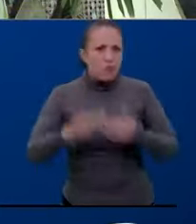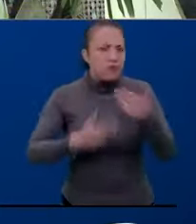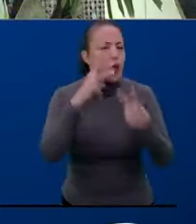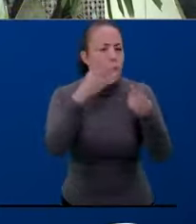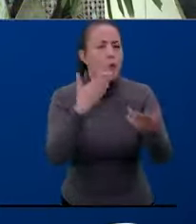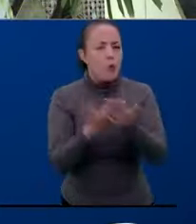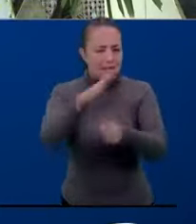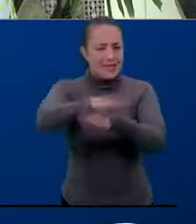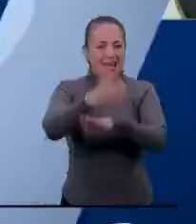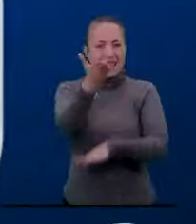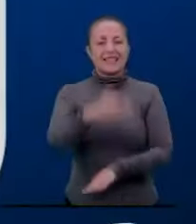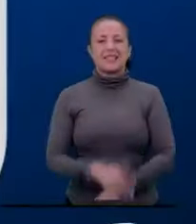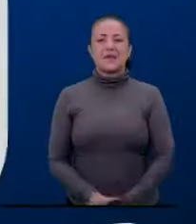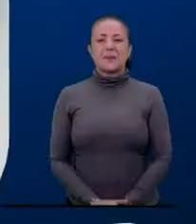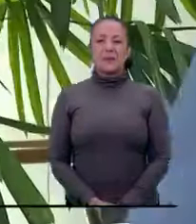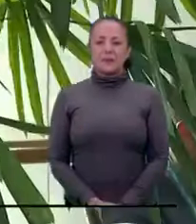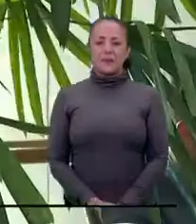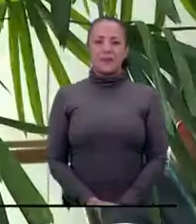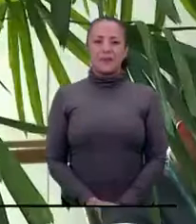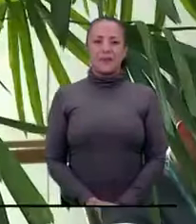tardes.